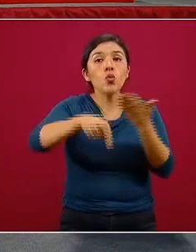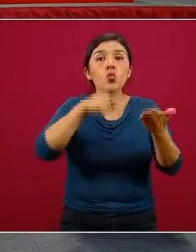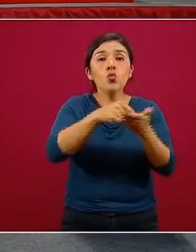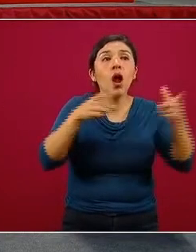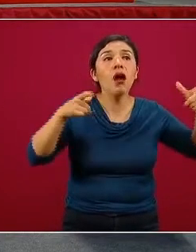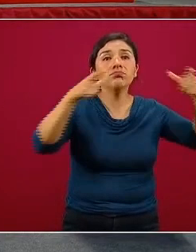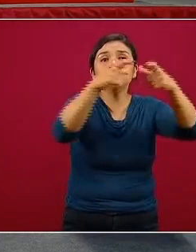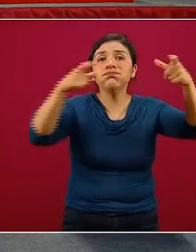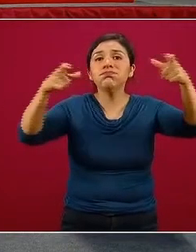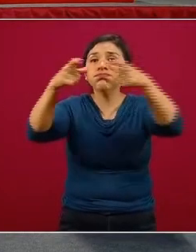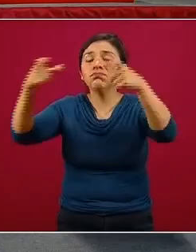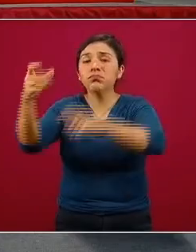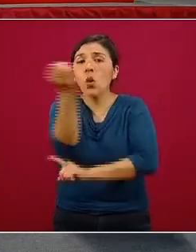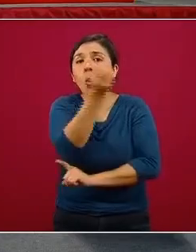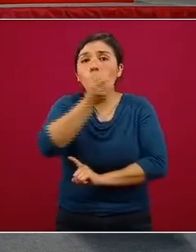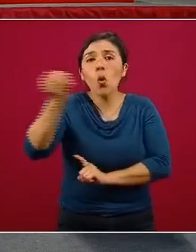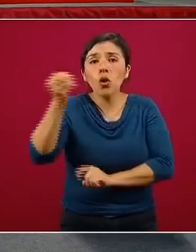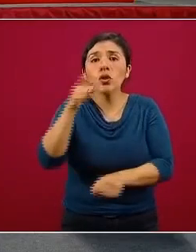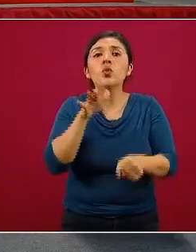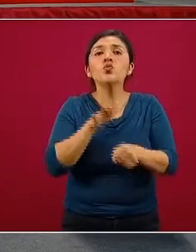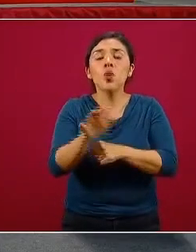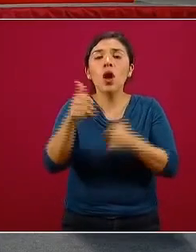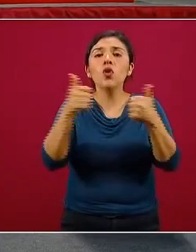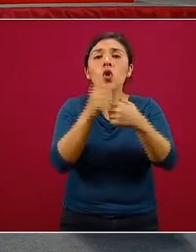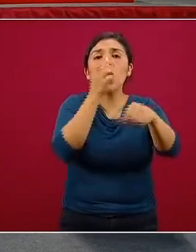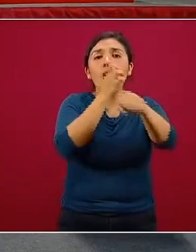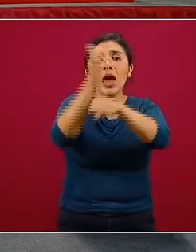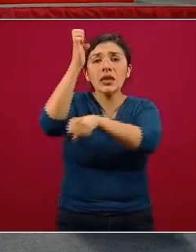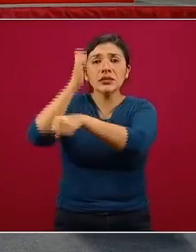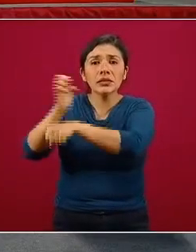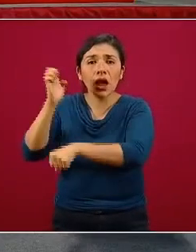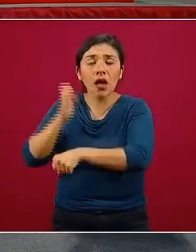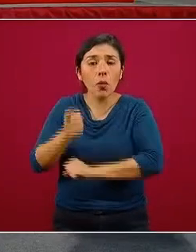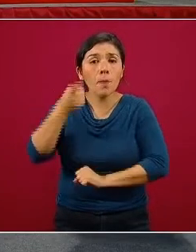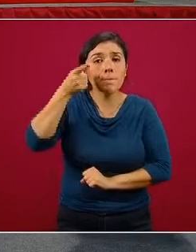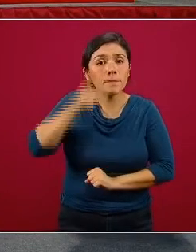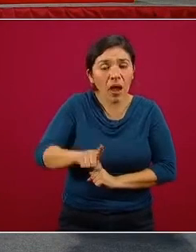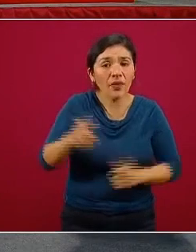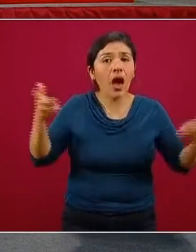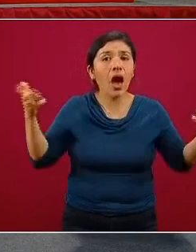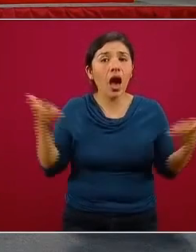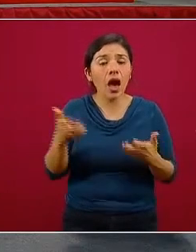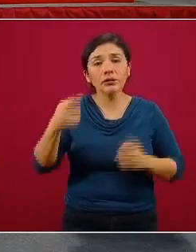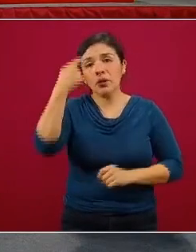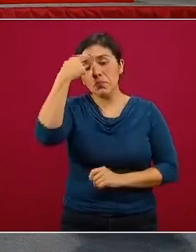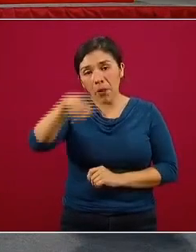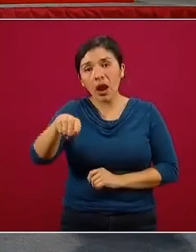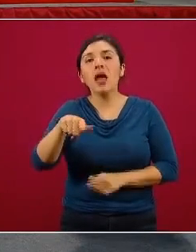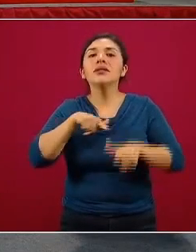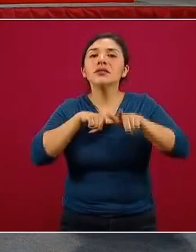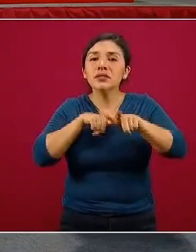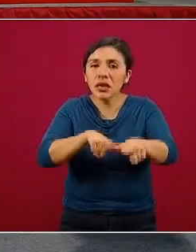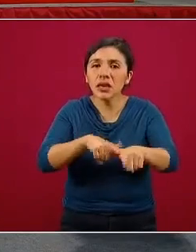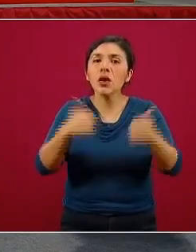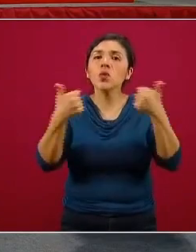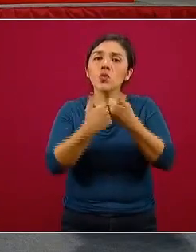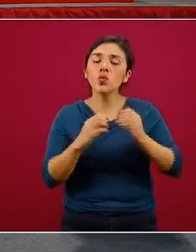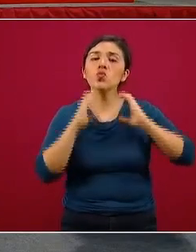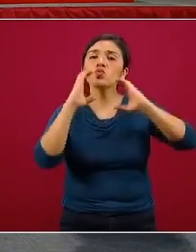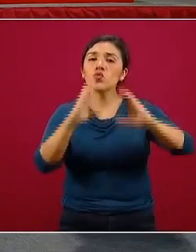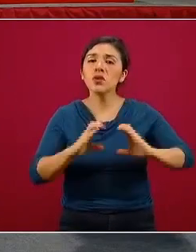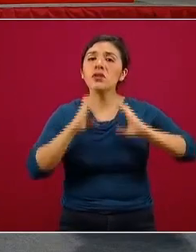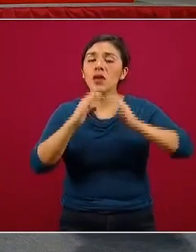en este caso en el marco de una entidad federativa, llevamos a cabo para poder seguir previniendo